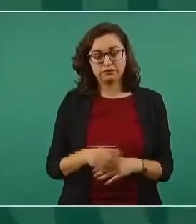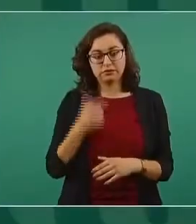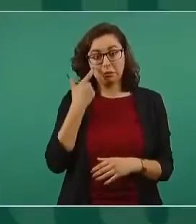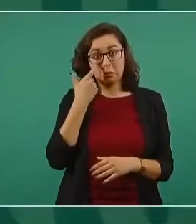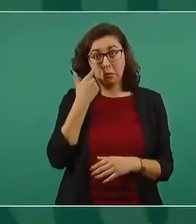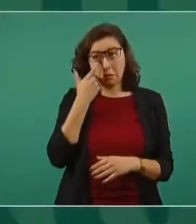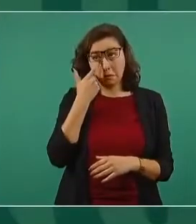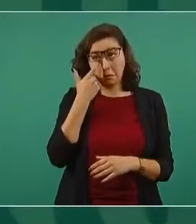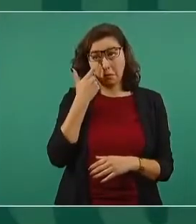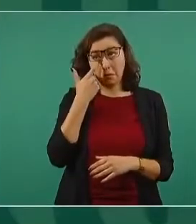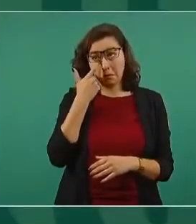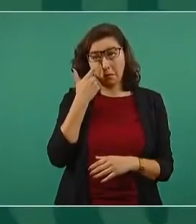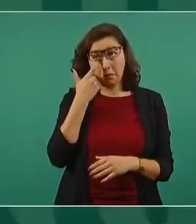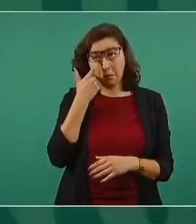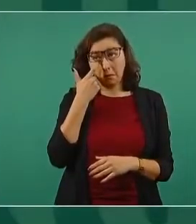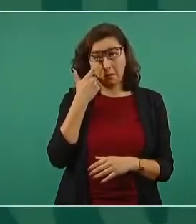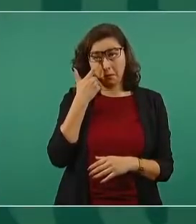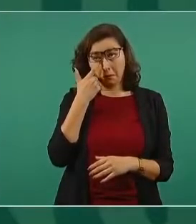Entonces,